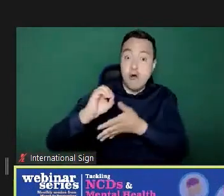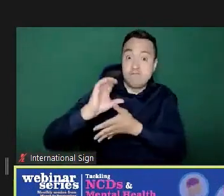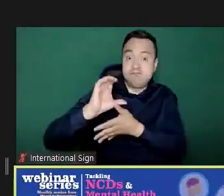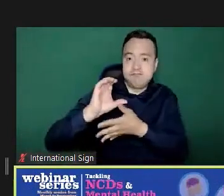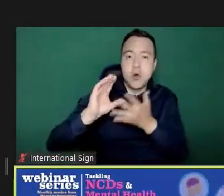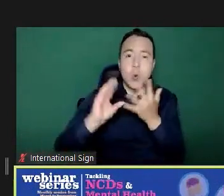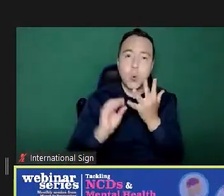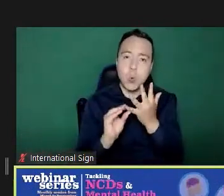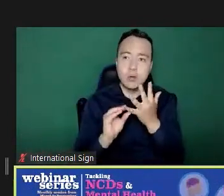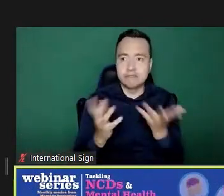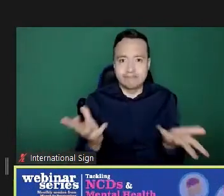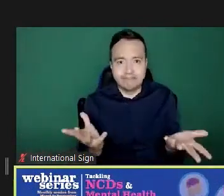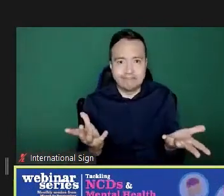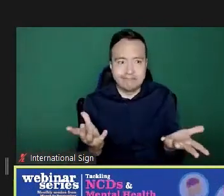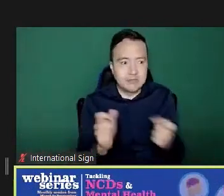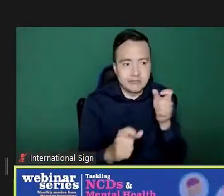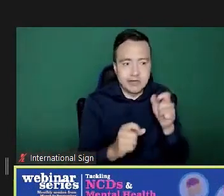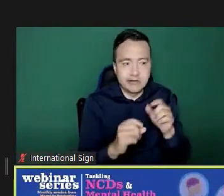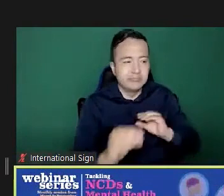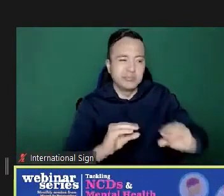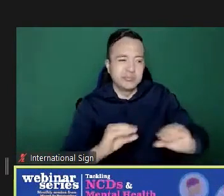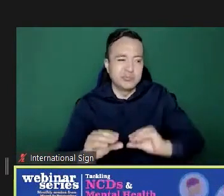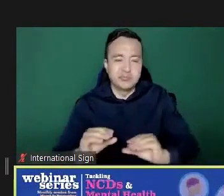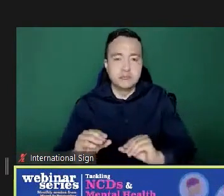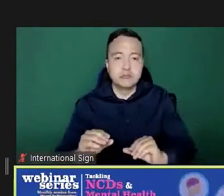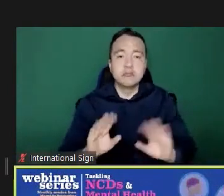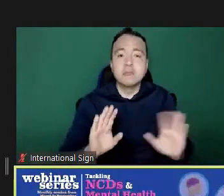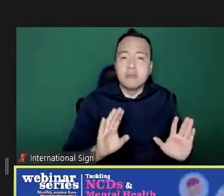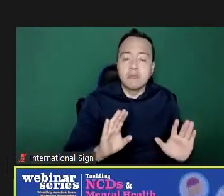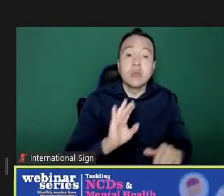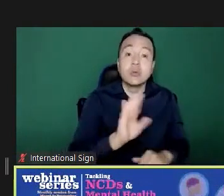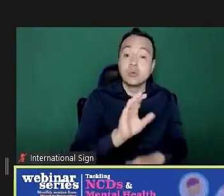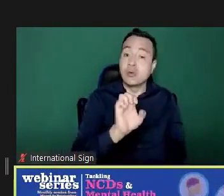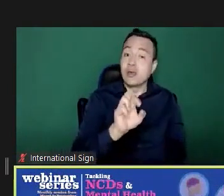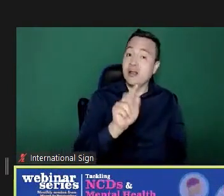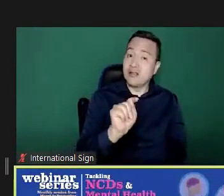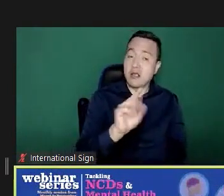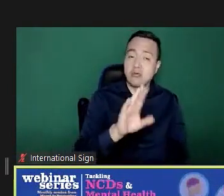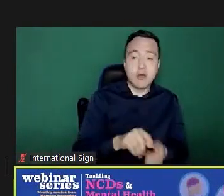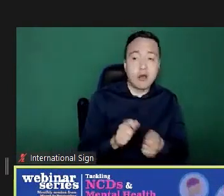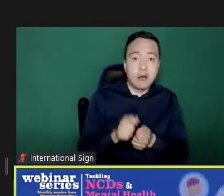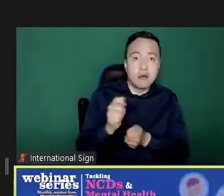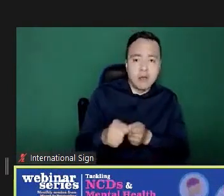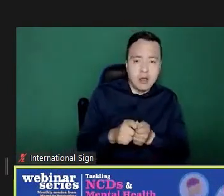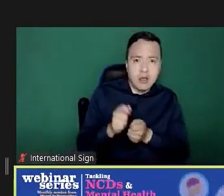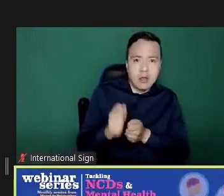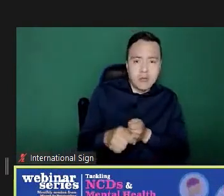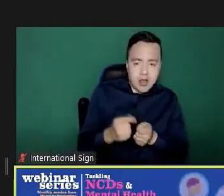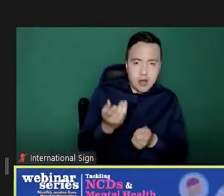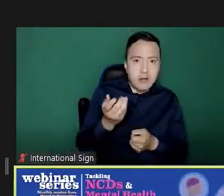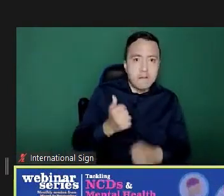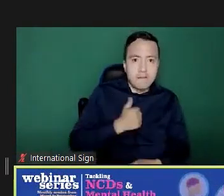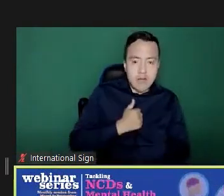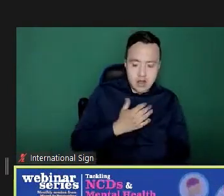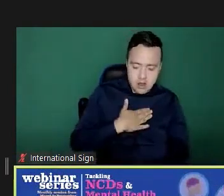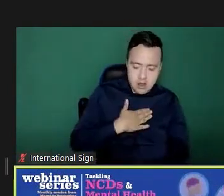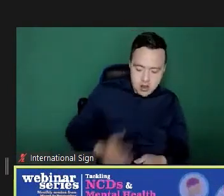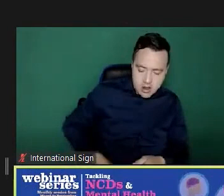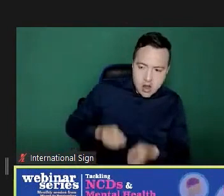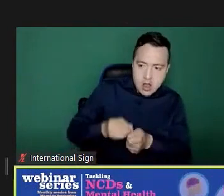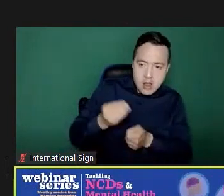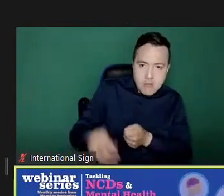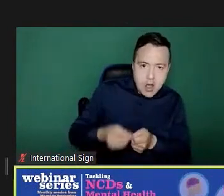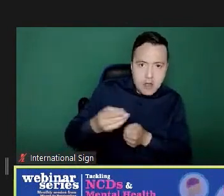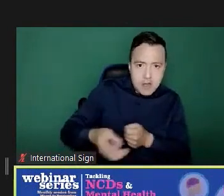que los gastos de bolsillo para los servicios de NT son altos, y esto es especialmente programático para el tratamiento